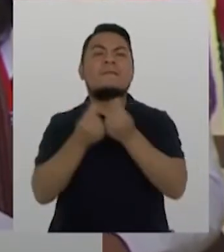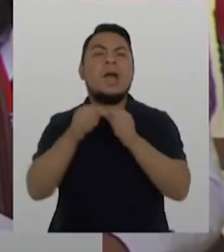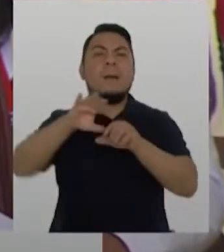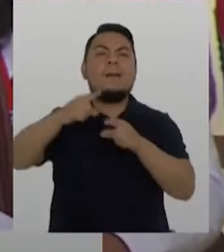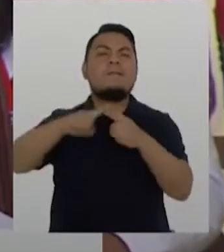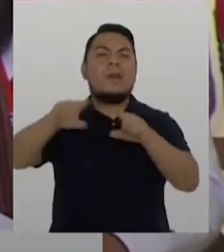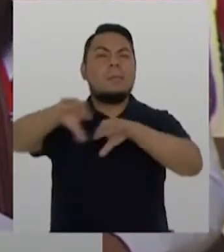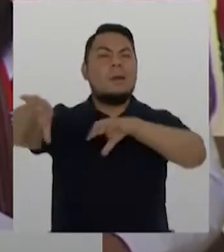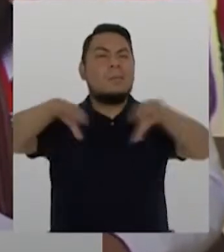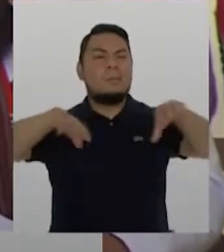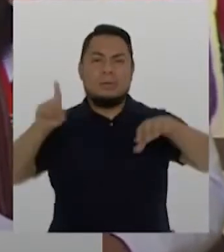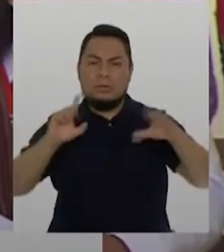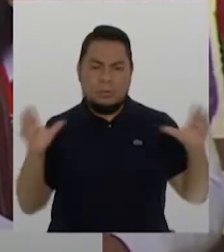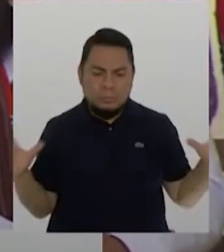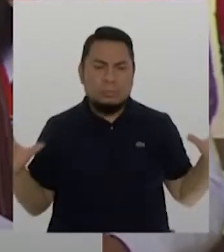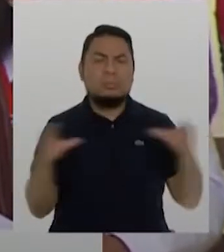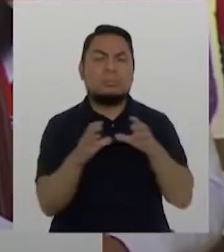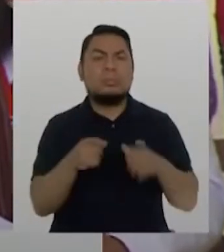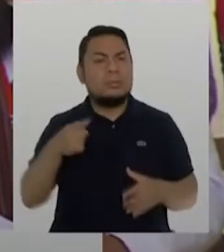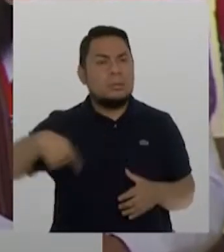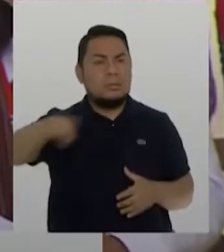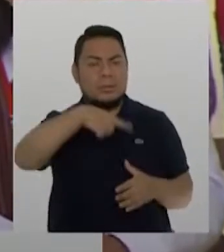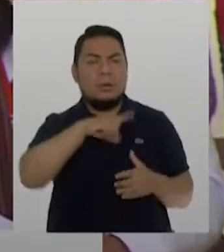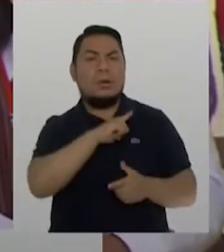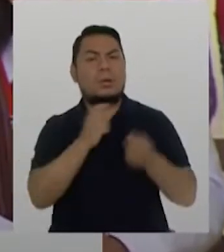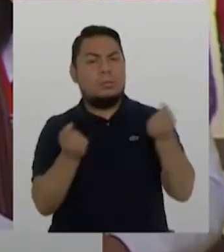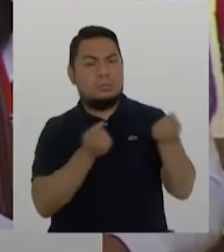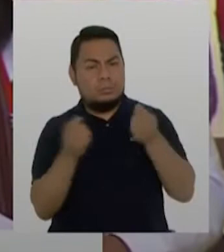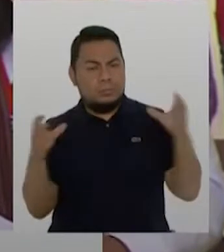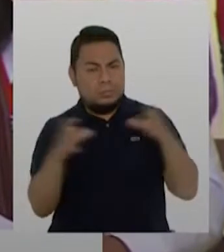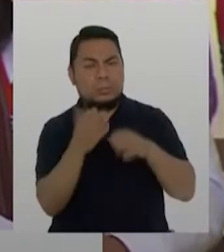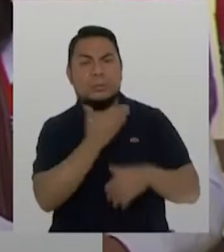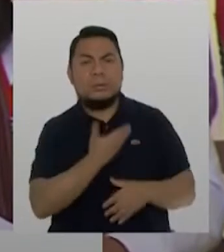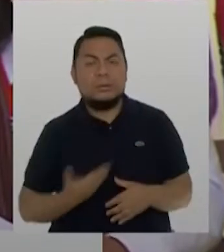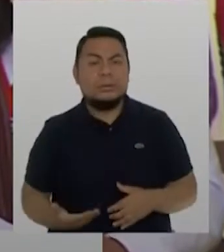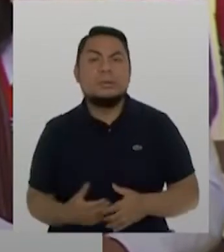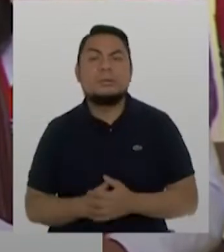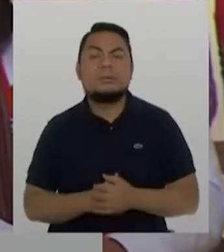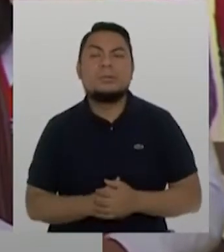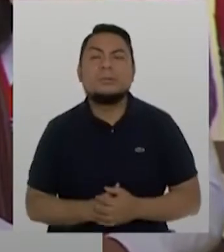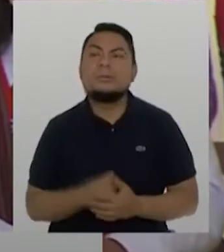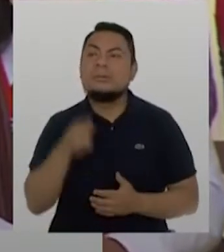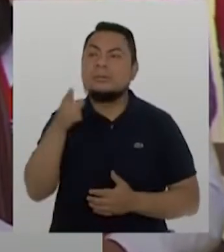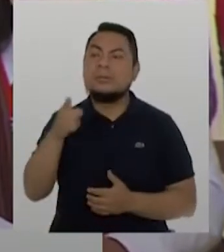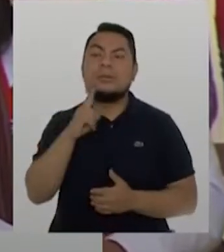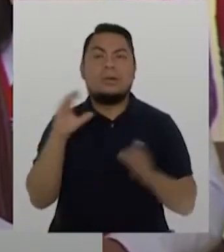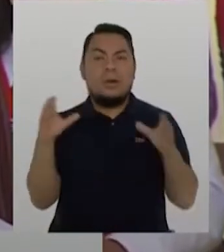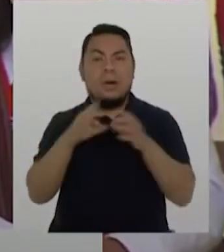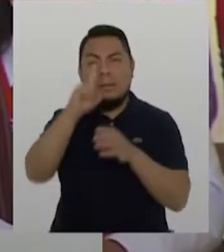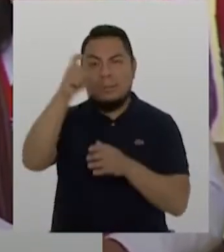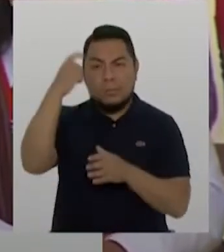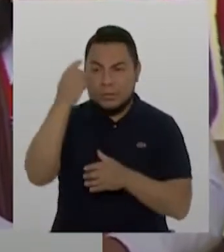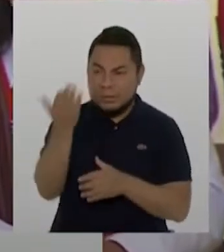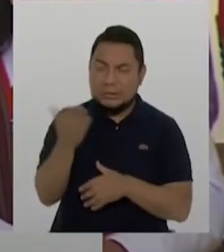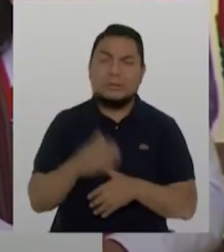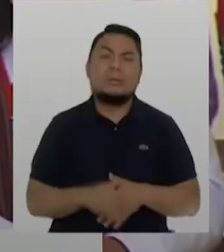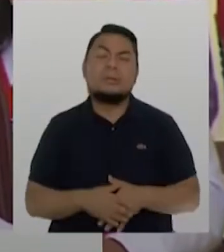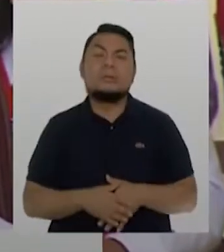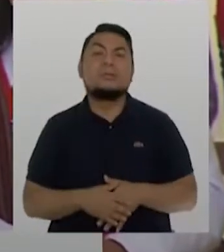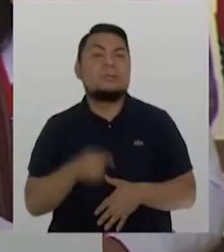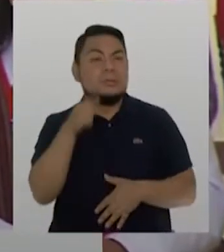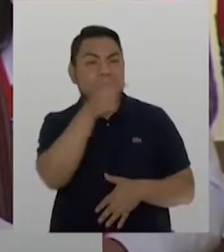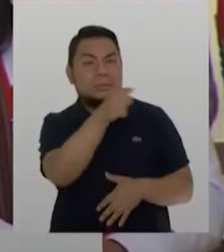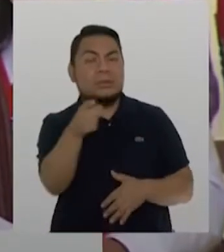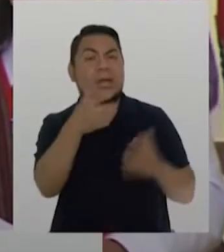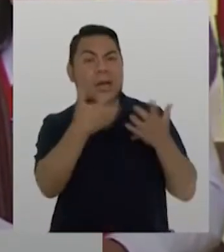naturaleza a los poderes e instituciones del estado a las fuerzas políticas a